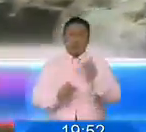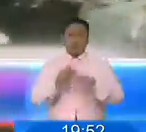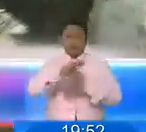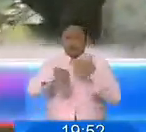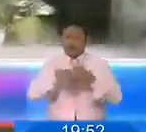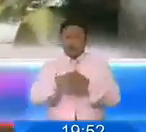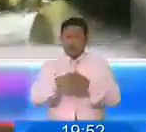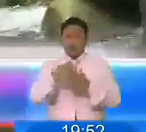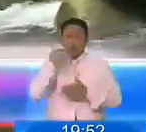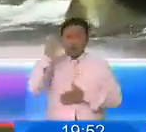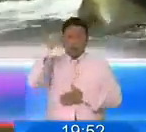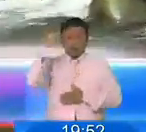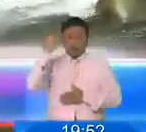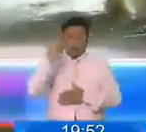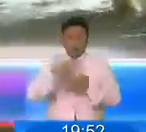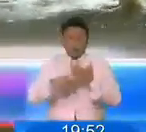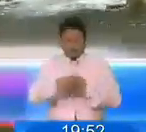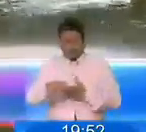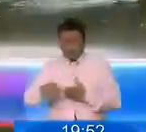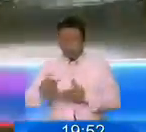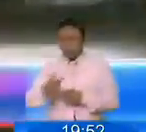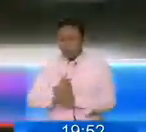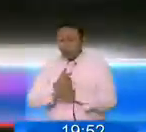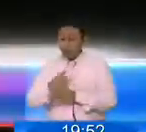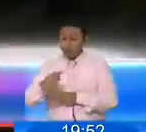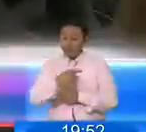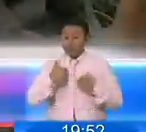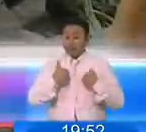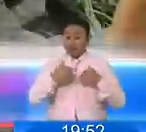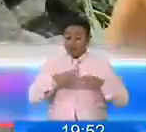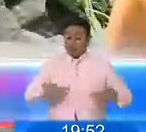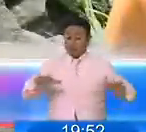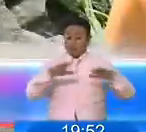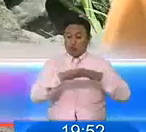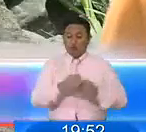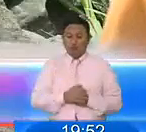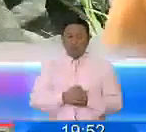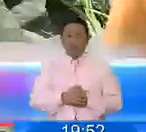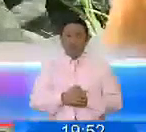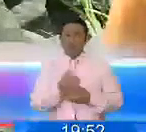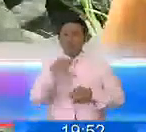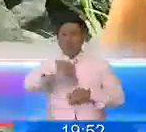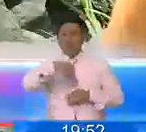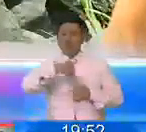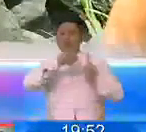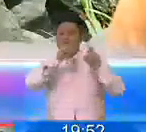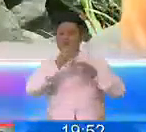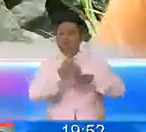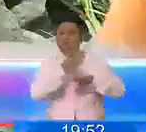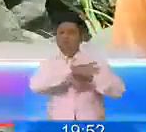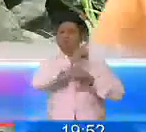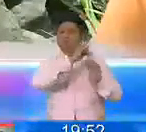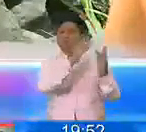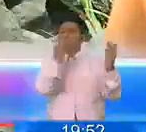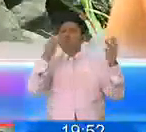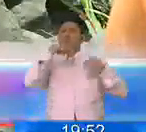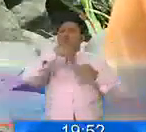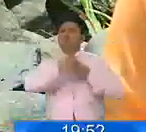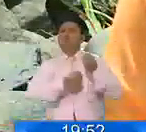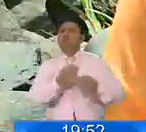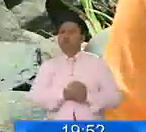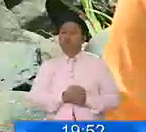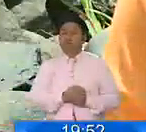motivación de los adultos hacia las nuevas generaciones antes de votar descansaban ides